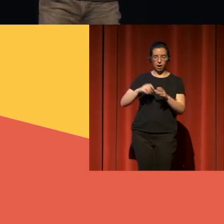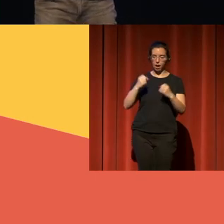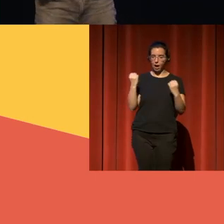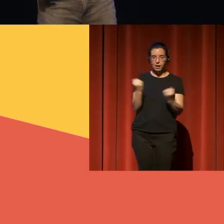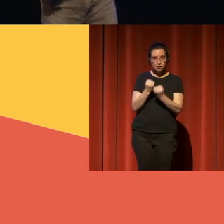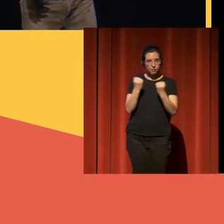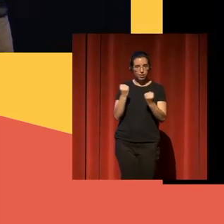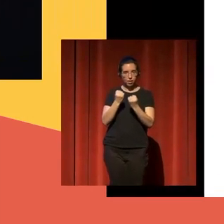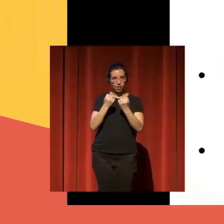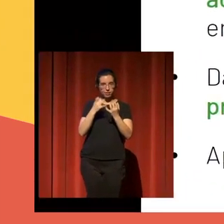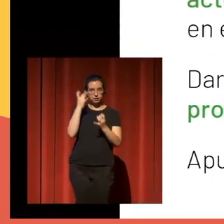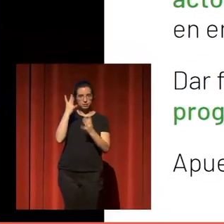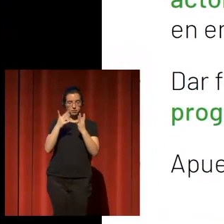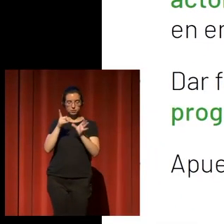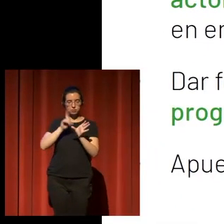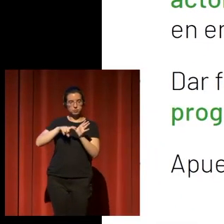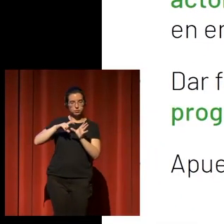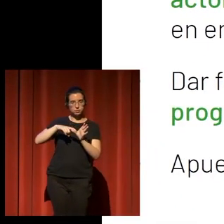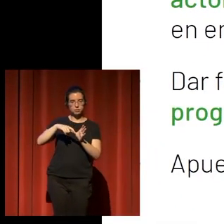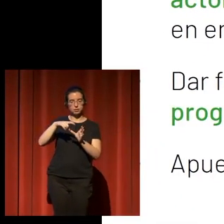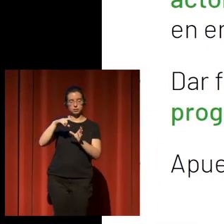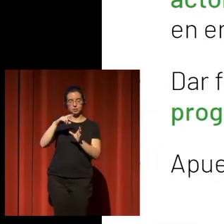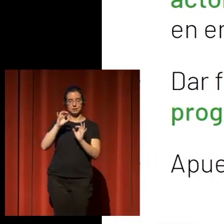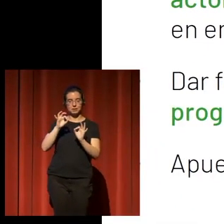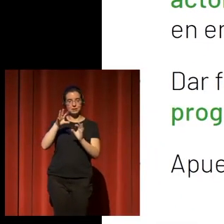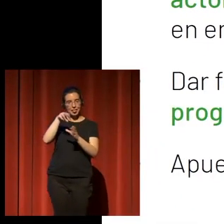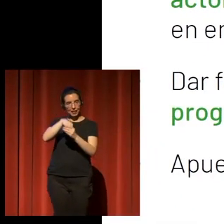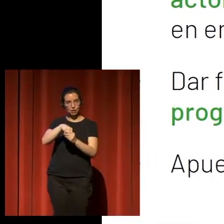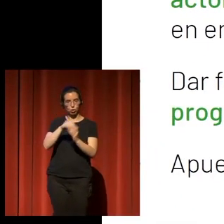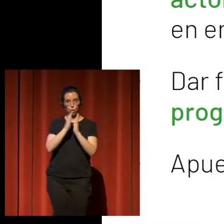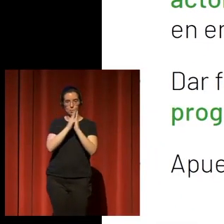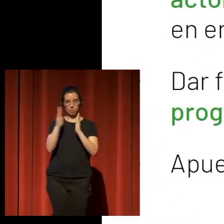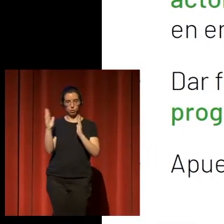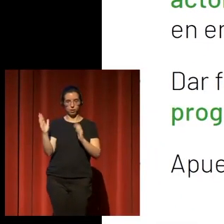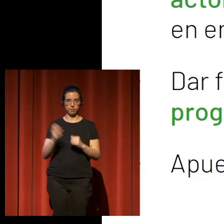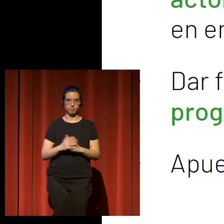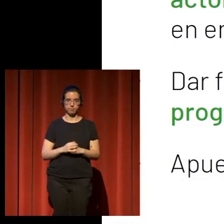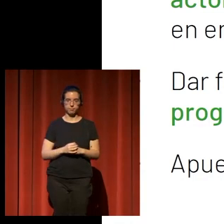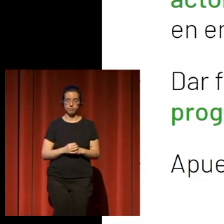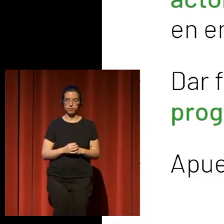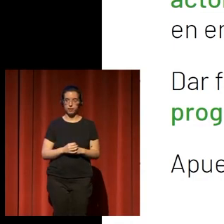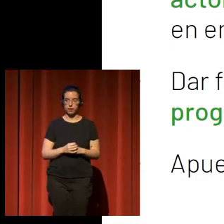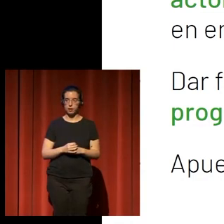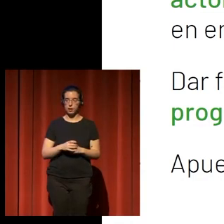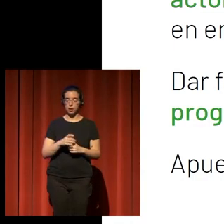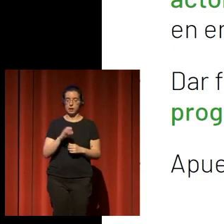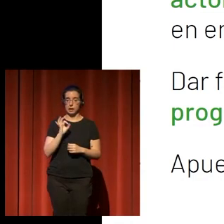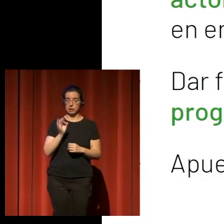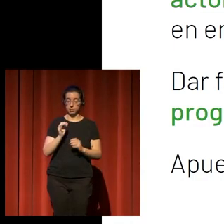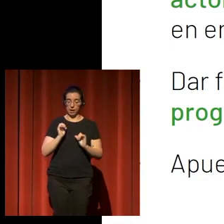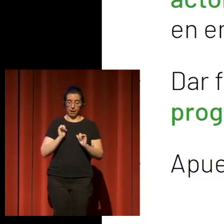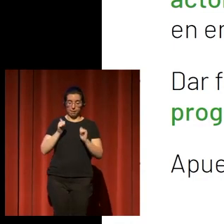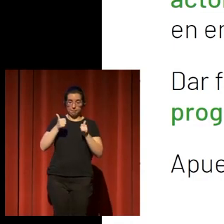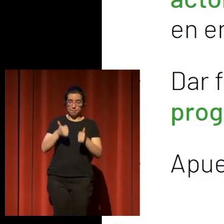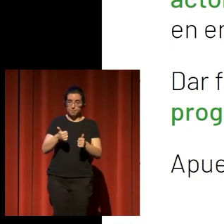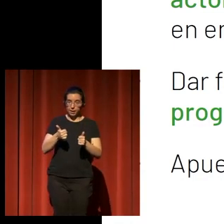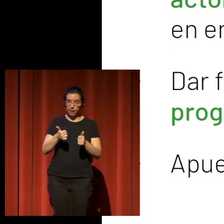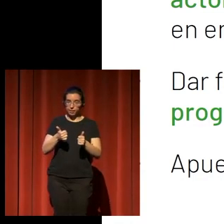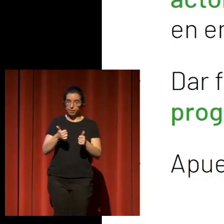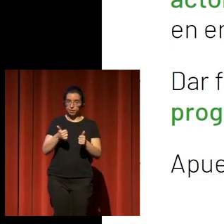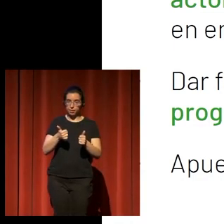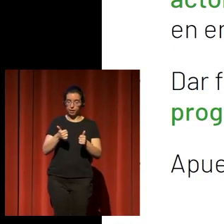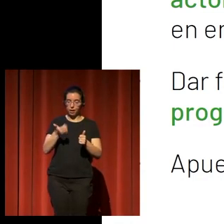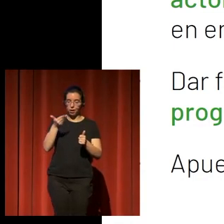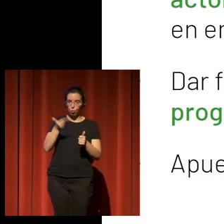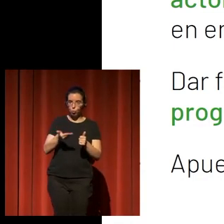eh dentro de la dentro de la biblioteca si bien al inicio hay un énfasis mayor en